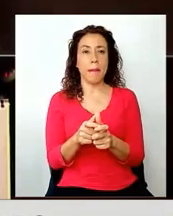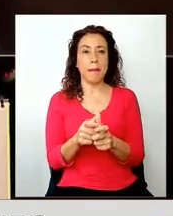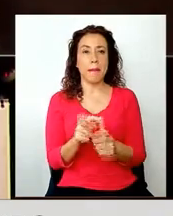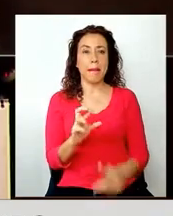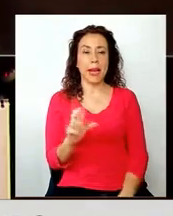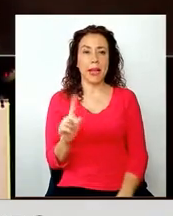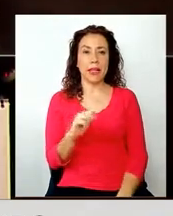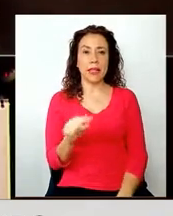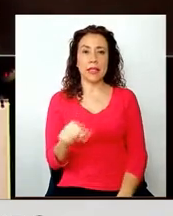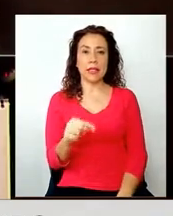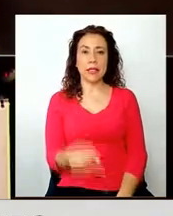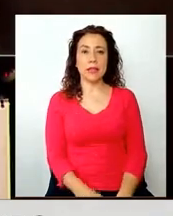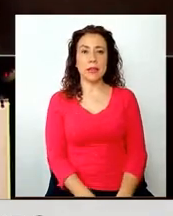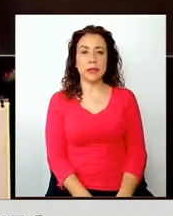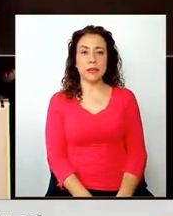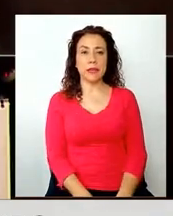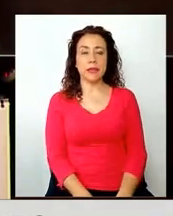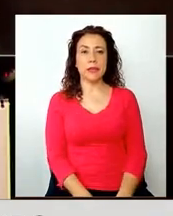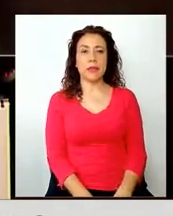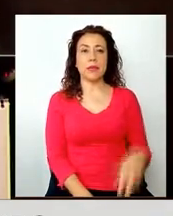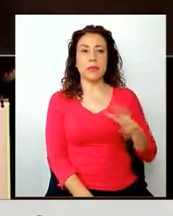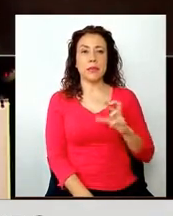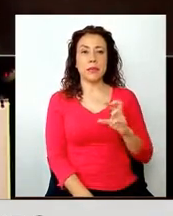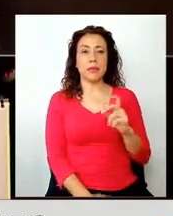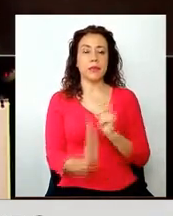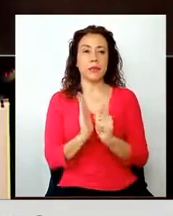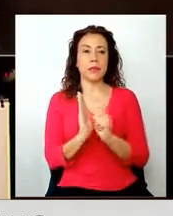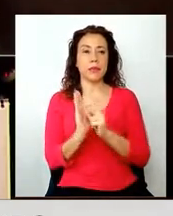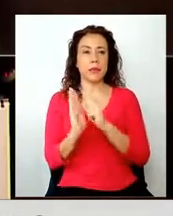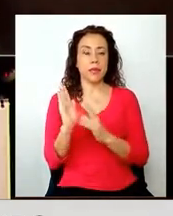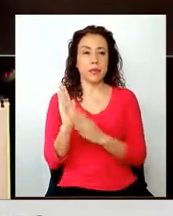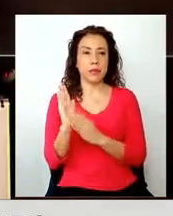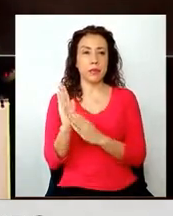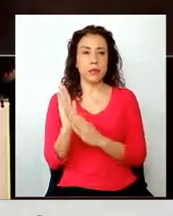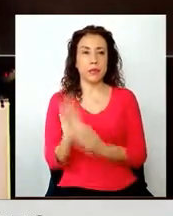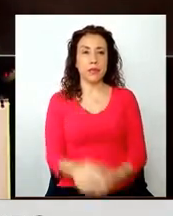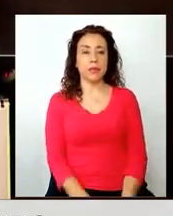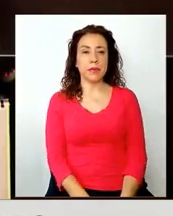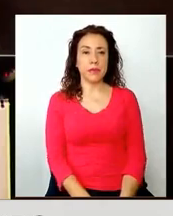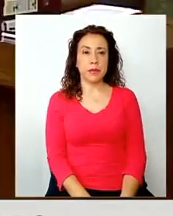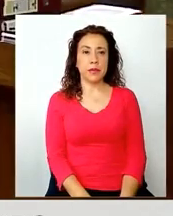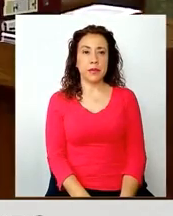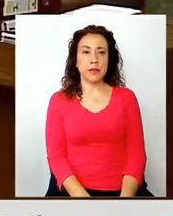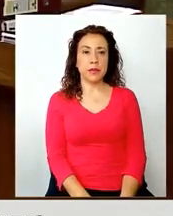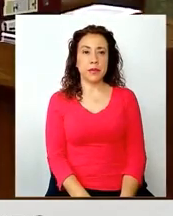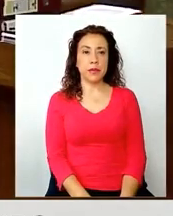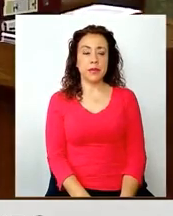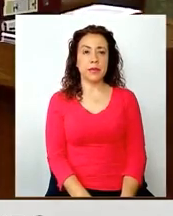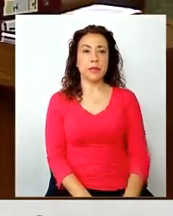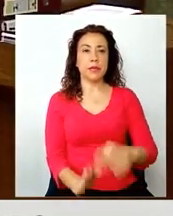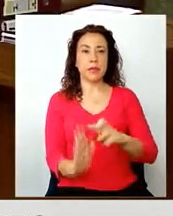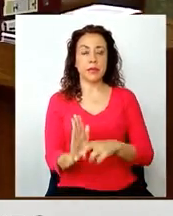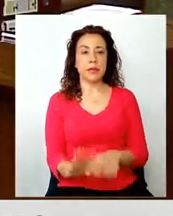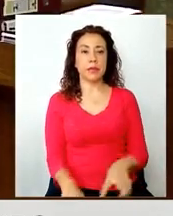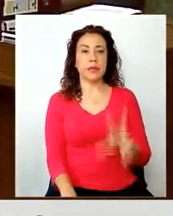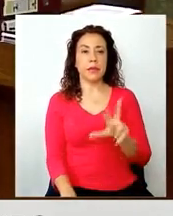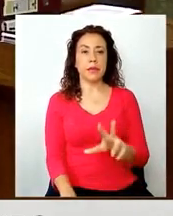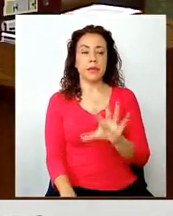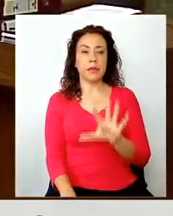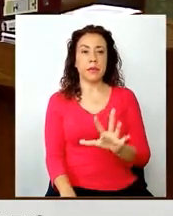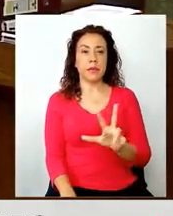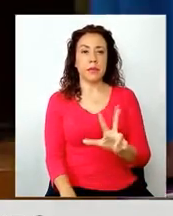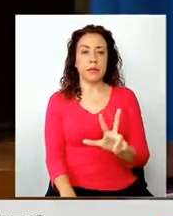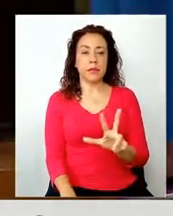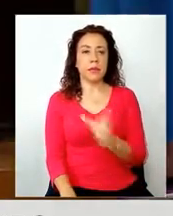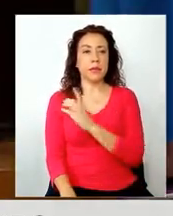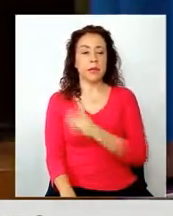el señor procederitario dará la lectura a su título proyecto resolución número 858 de los diputados